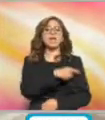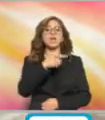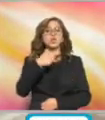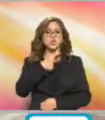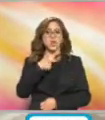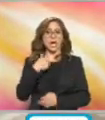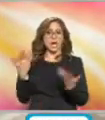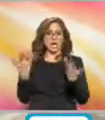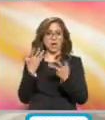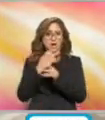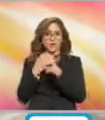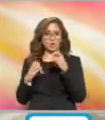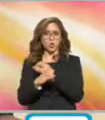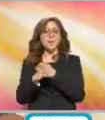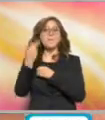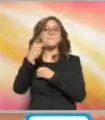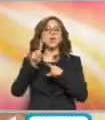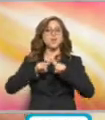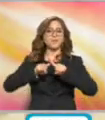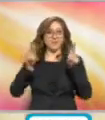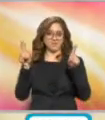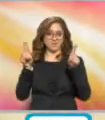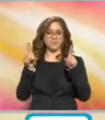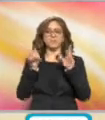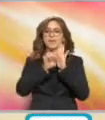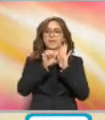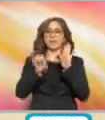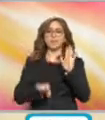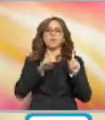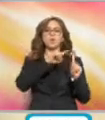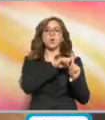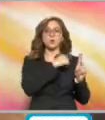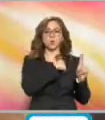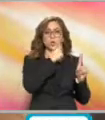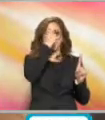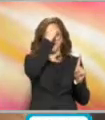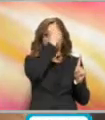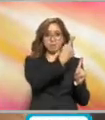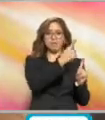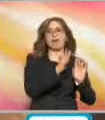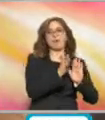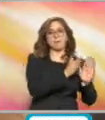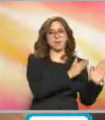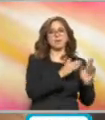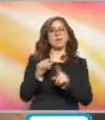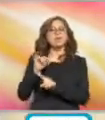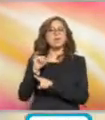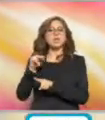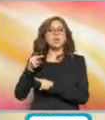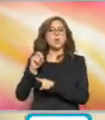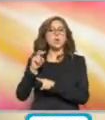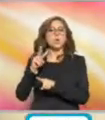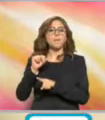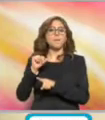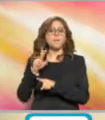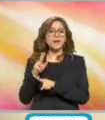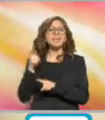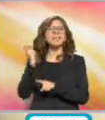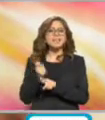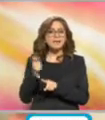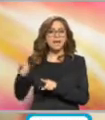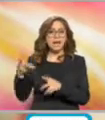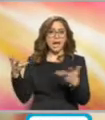diferente. Una cosa es inventar y otra cosa es innovar. Innovar es hacer todo de tal manera